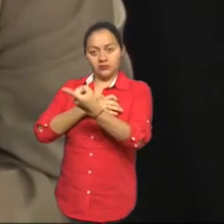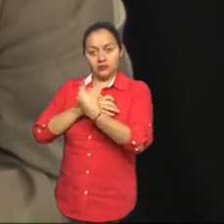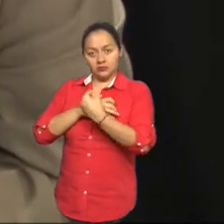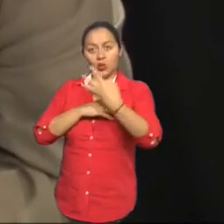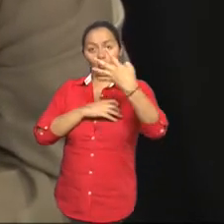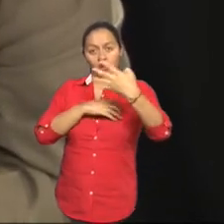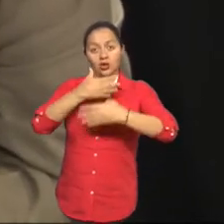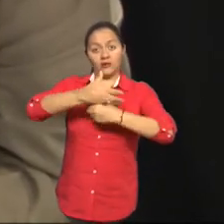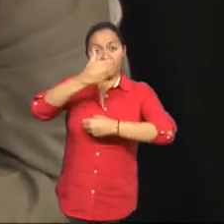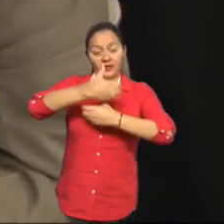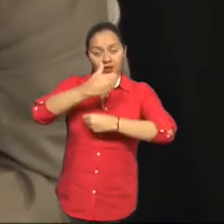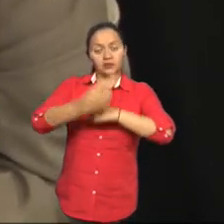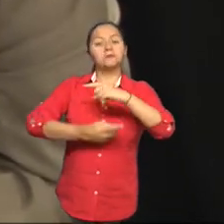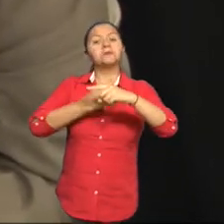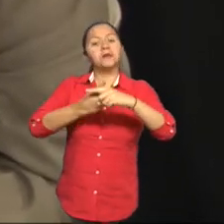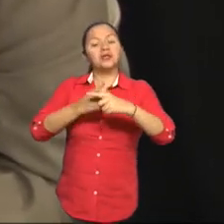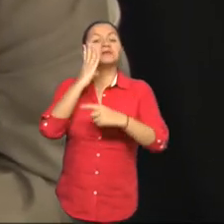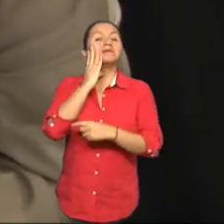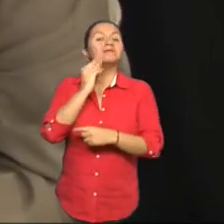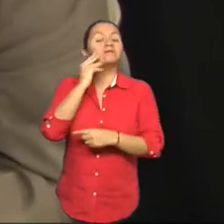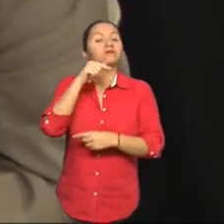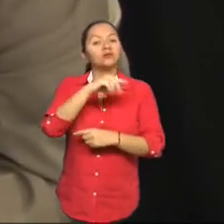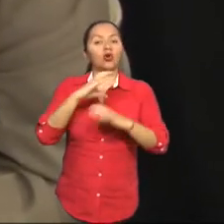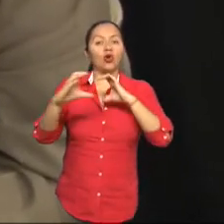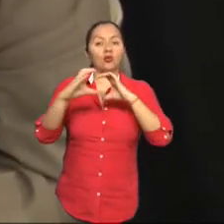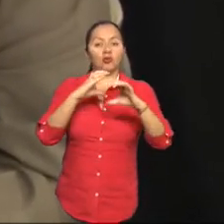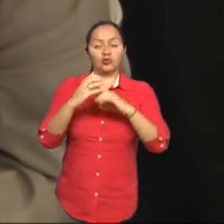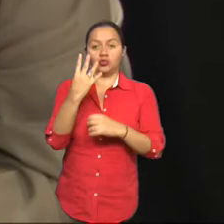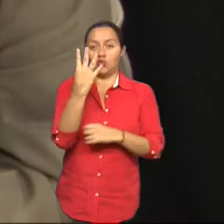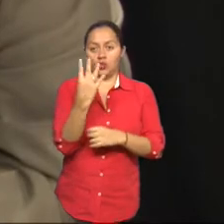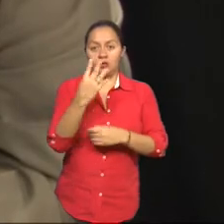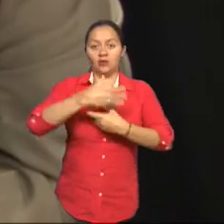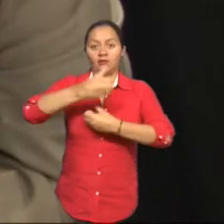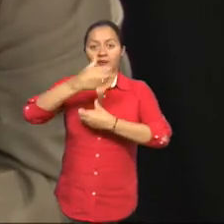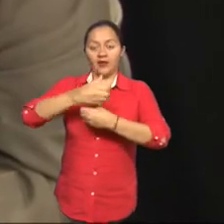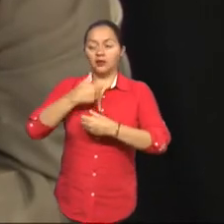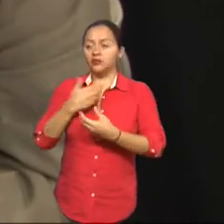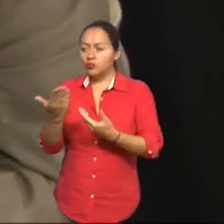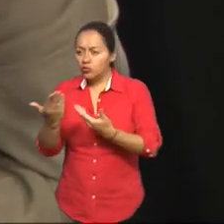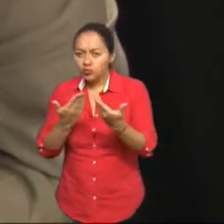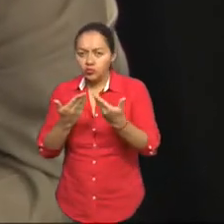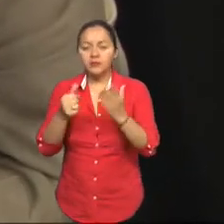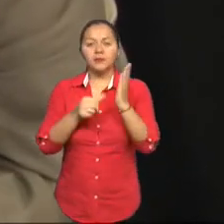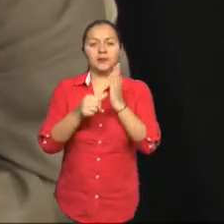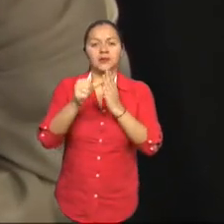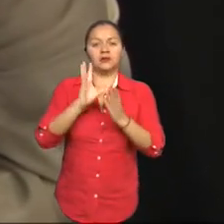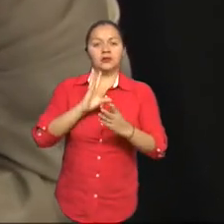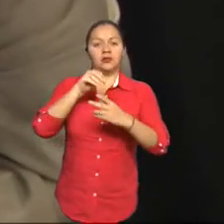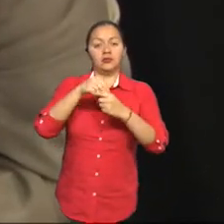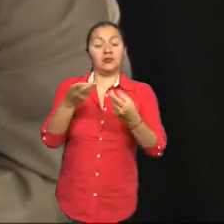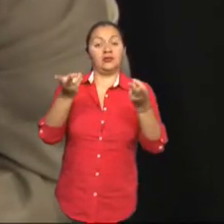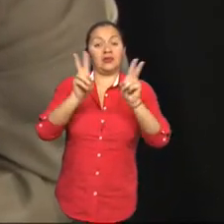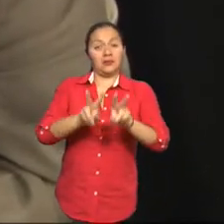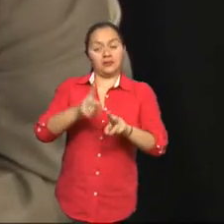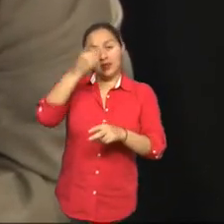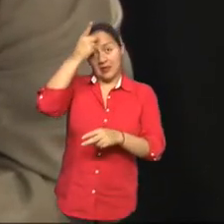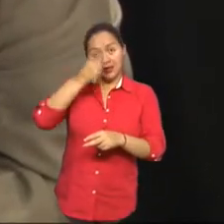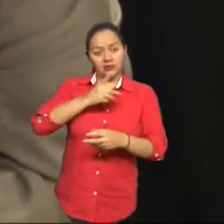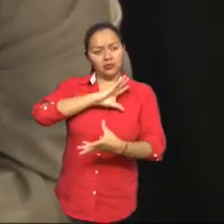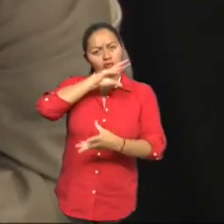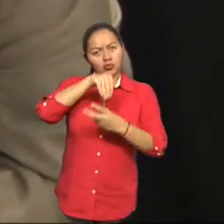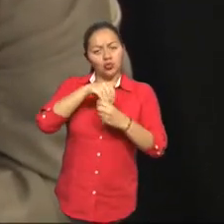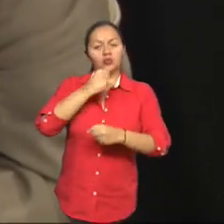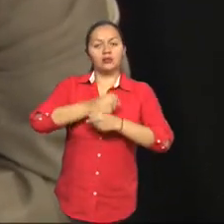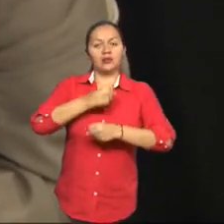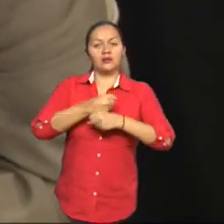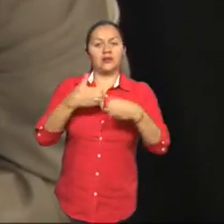con los expertos en la parte de comunicación de las 4 federaciones y el comité, incluyendo el ministerio. Entonces, en todas las decisiones estamos trabajando en